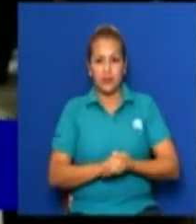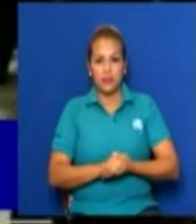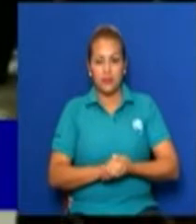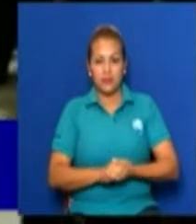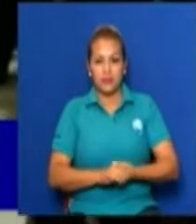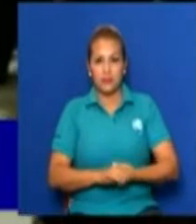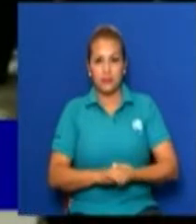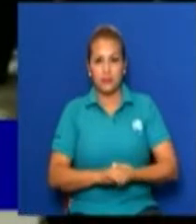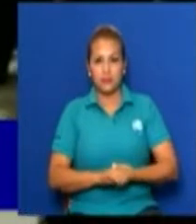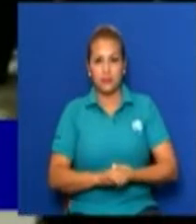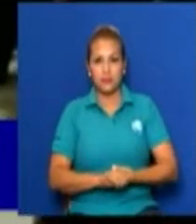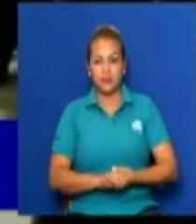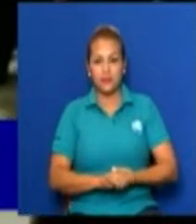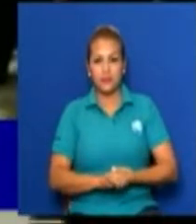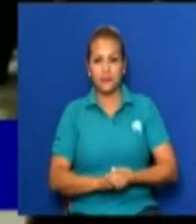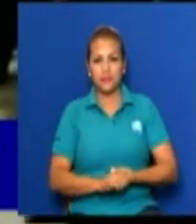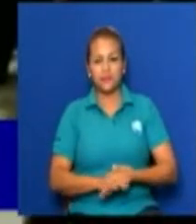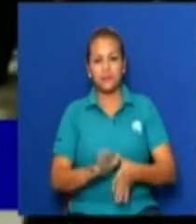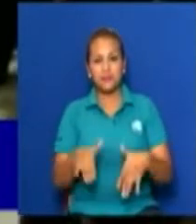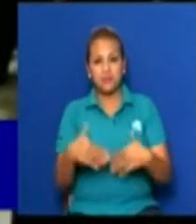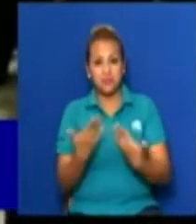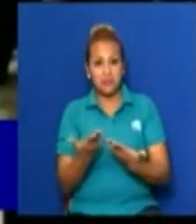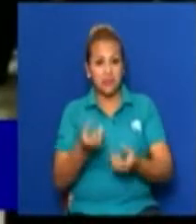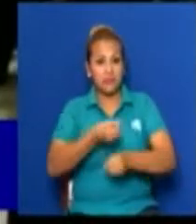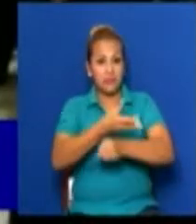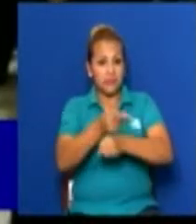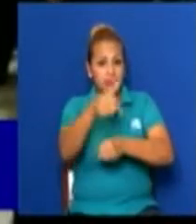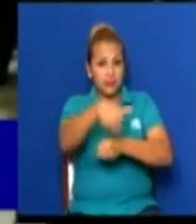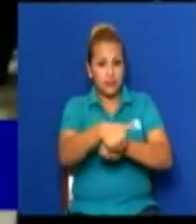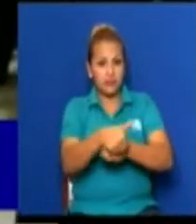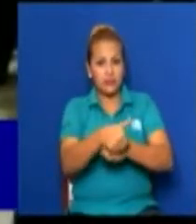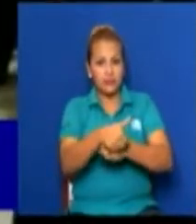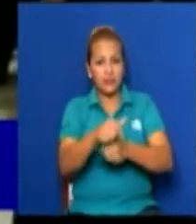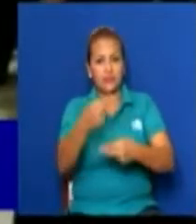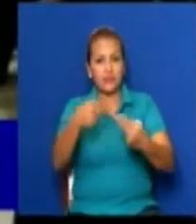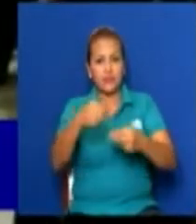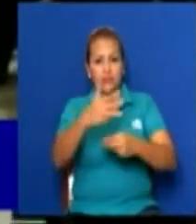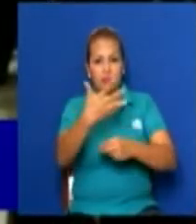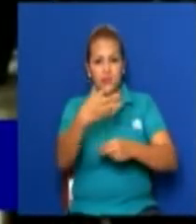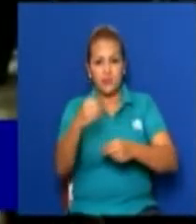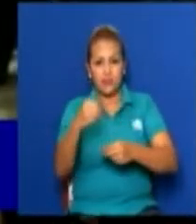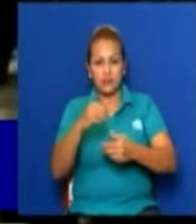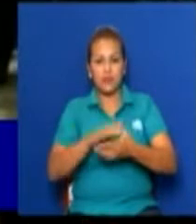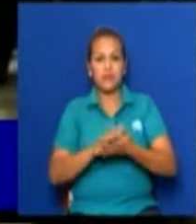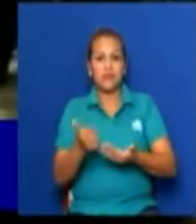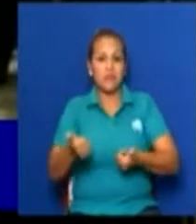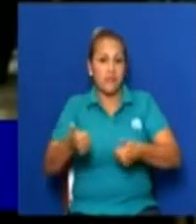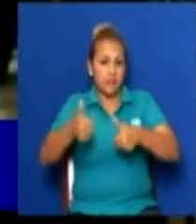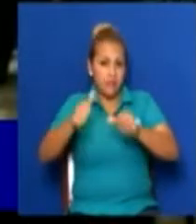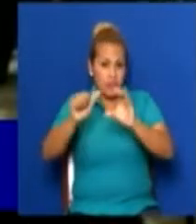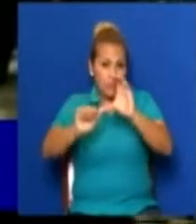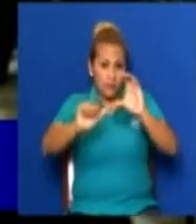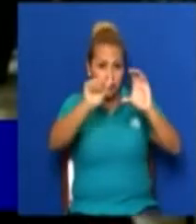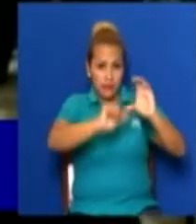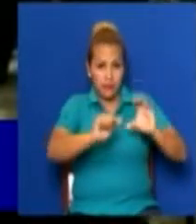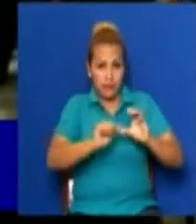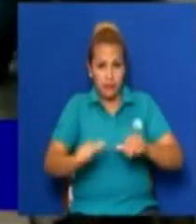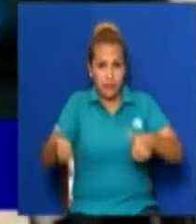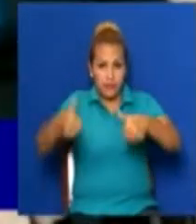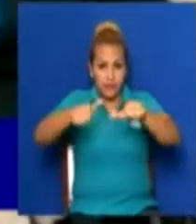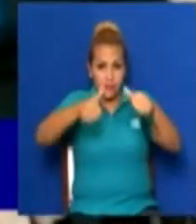regréselo por favor, la recomendación 90. Cada convenio de la OIT tiene